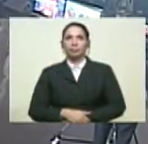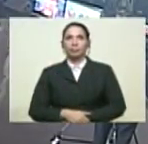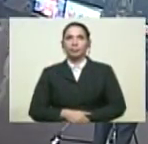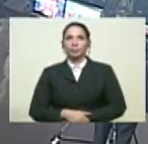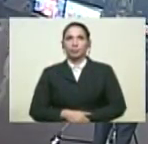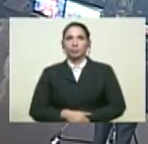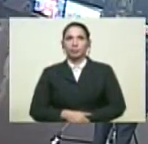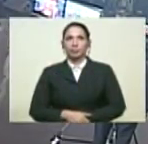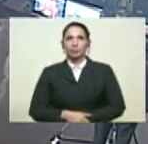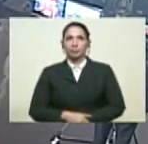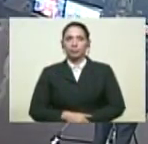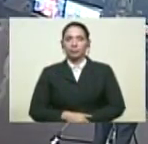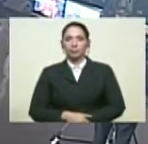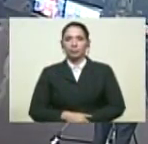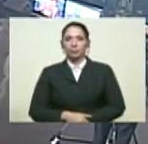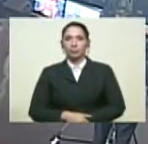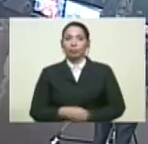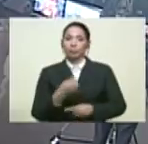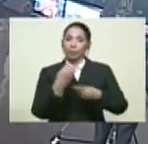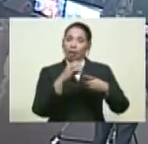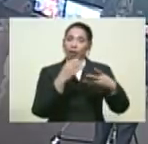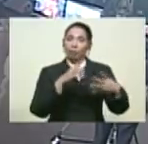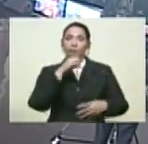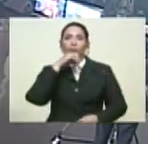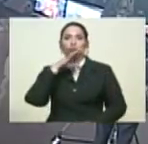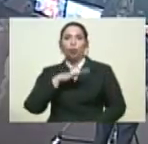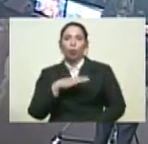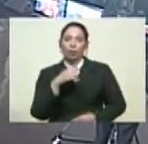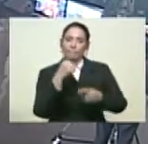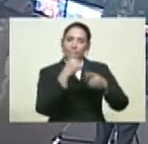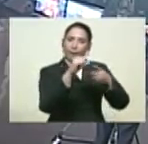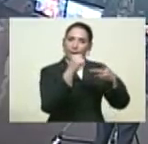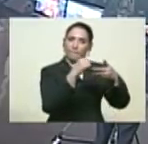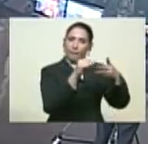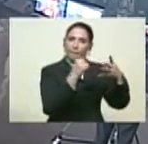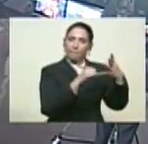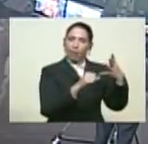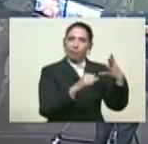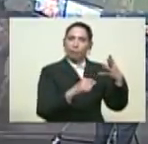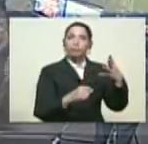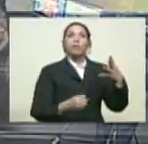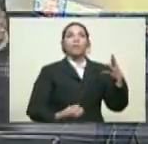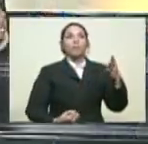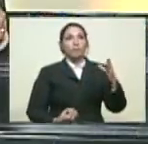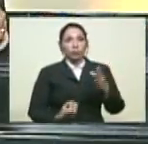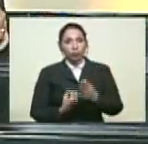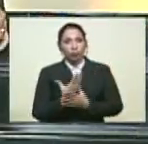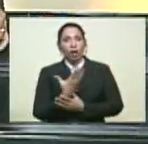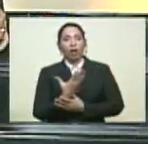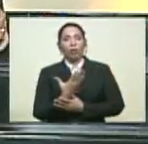con las características históricas de cada momento, ha fundado sociedades libres.